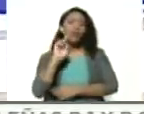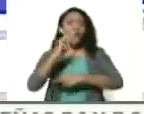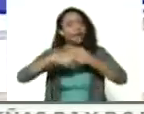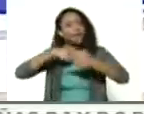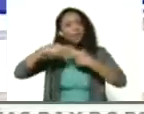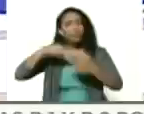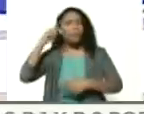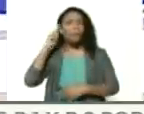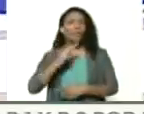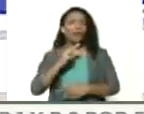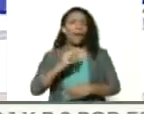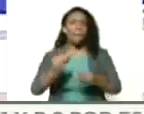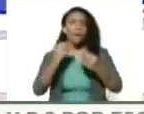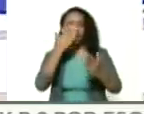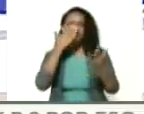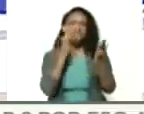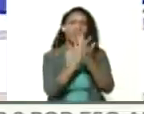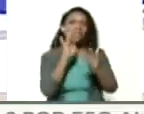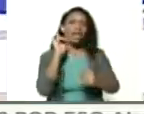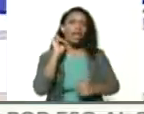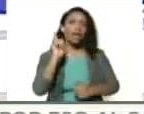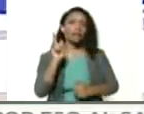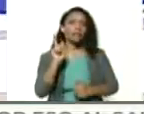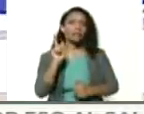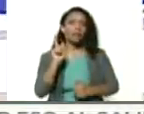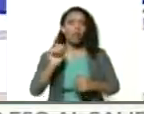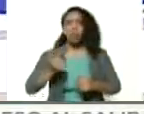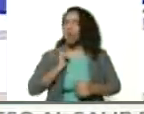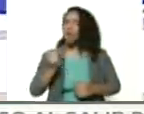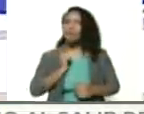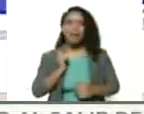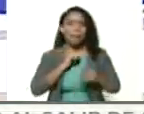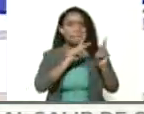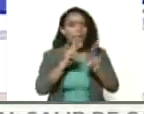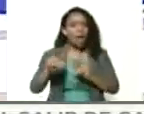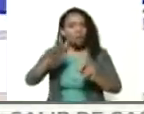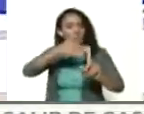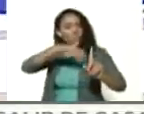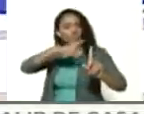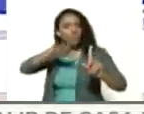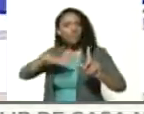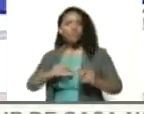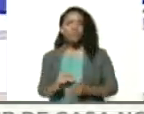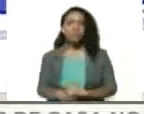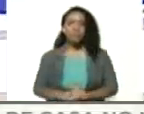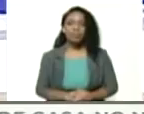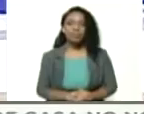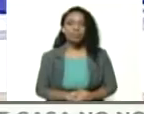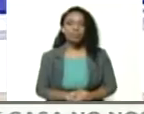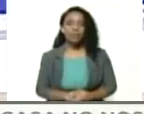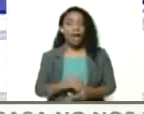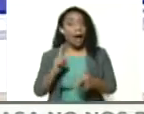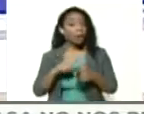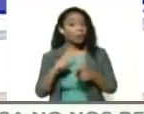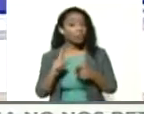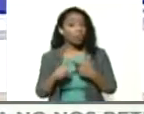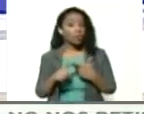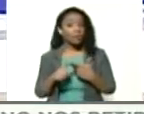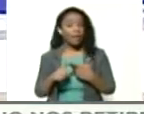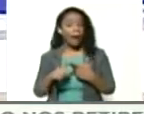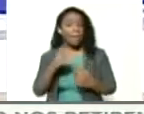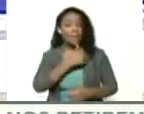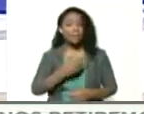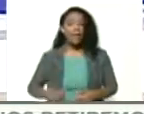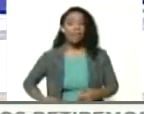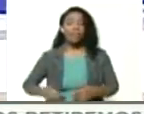revolución bolivariana, para enfrentar cualquier plan conspirativo. Desde entonces, el comandante Chávez lo